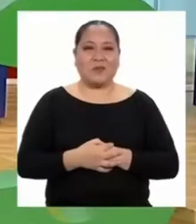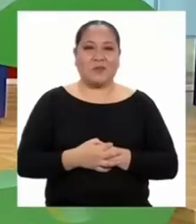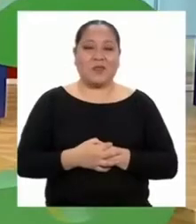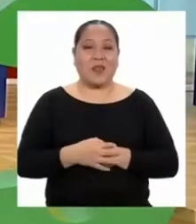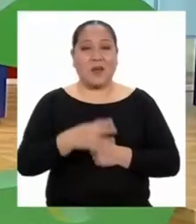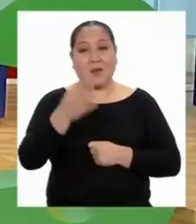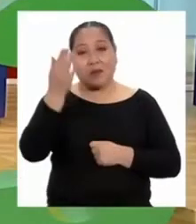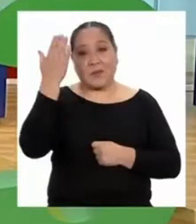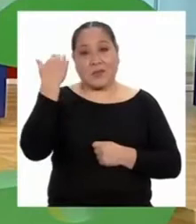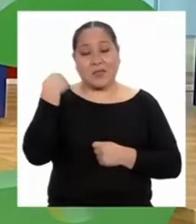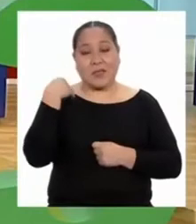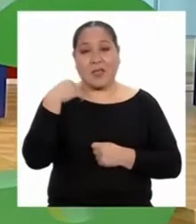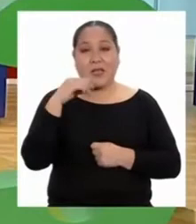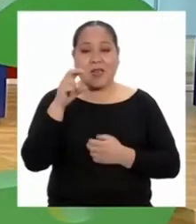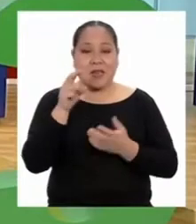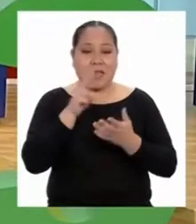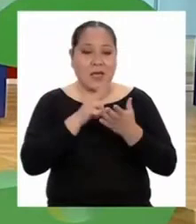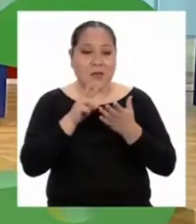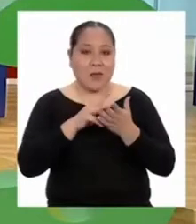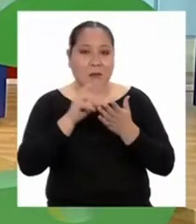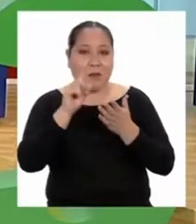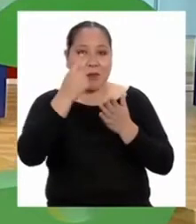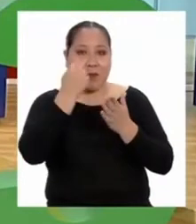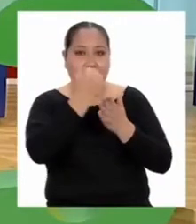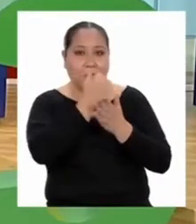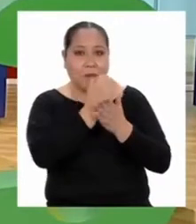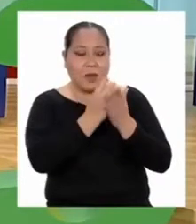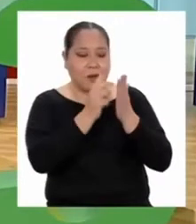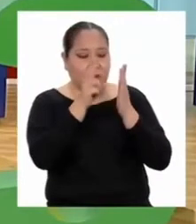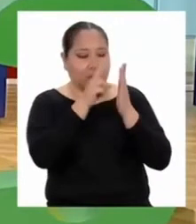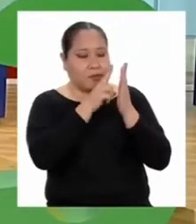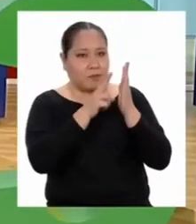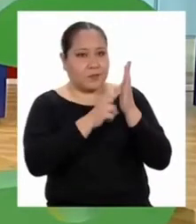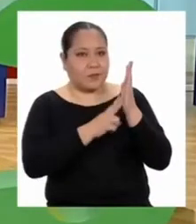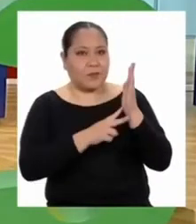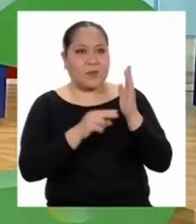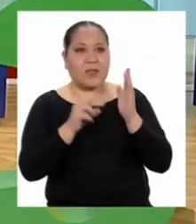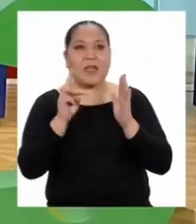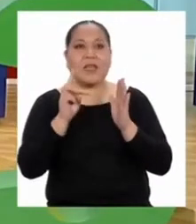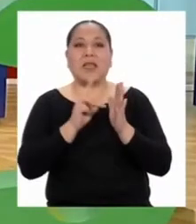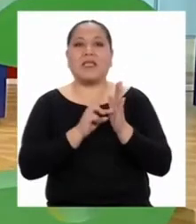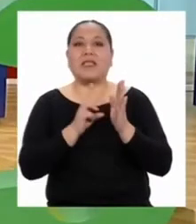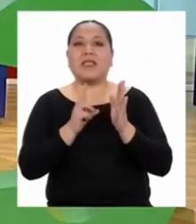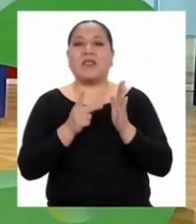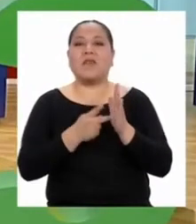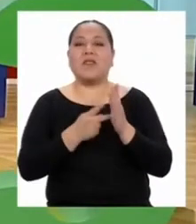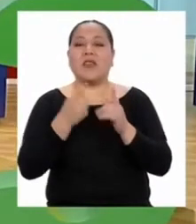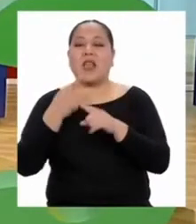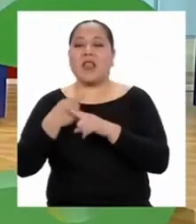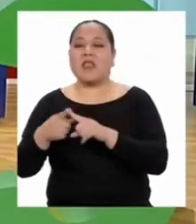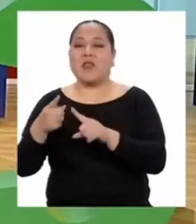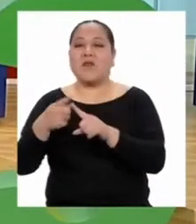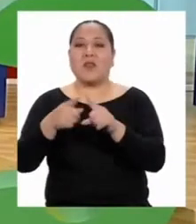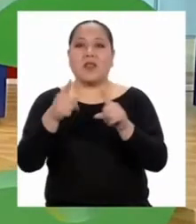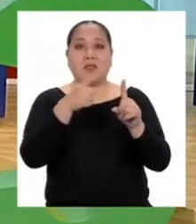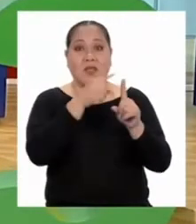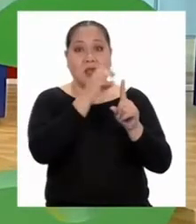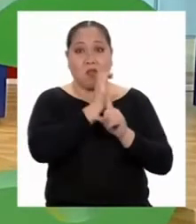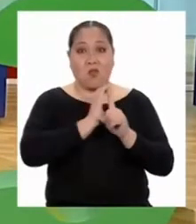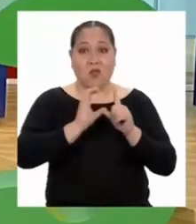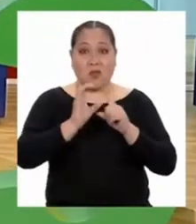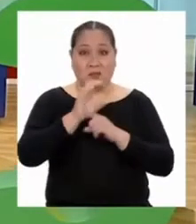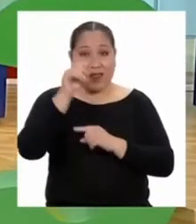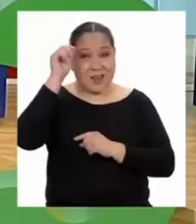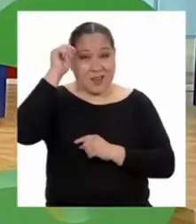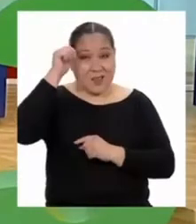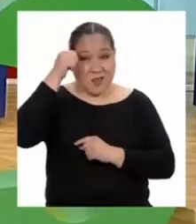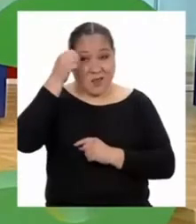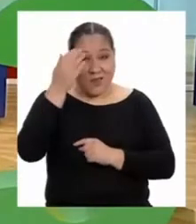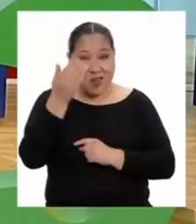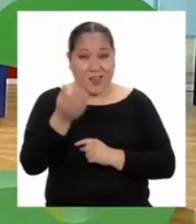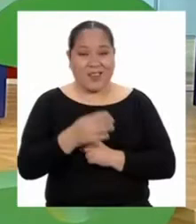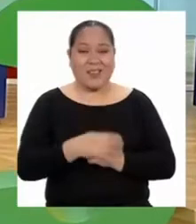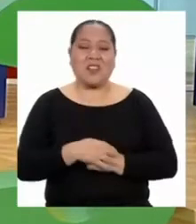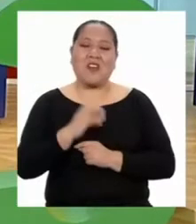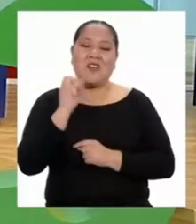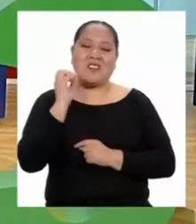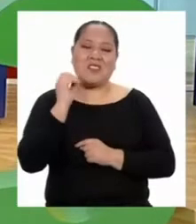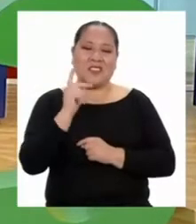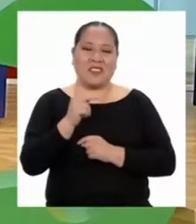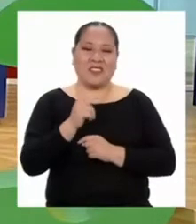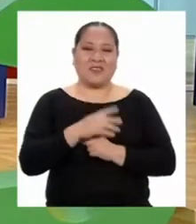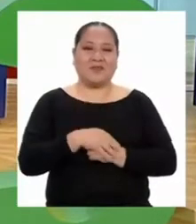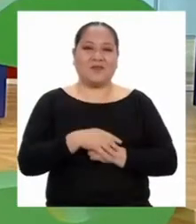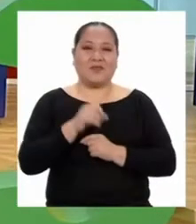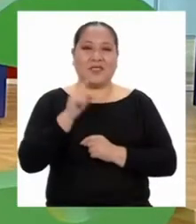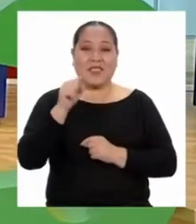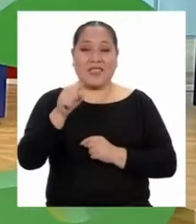vez leímos la primera parte del texto. ¿Qué es la diversidad cultural? ¿Se acuerdan? Muy bien.